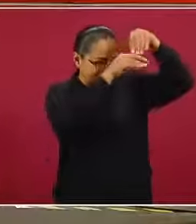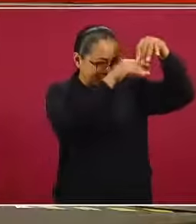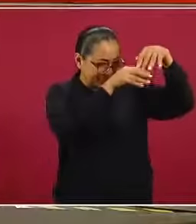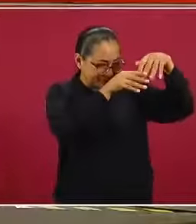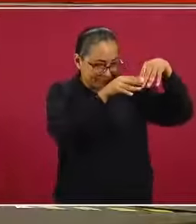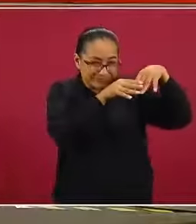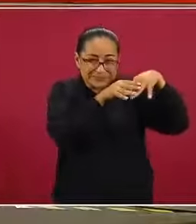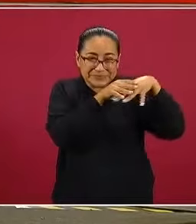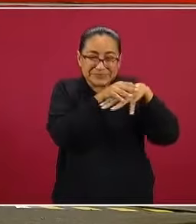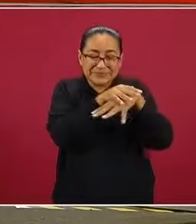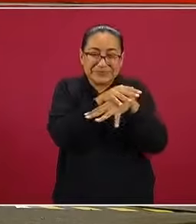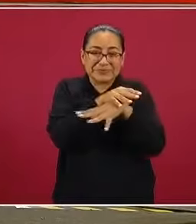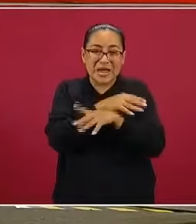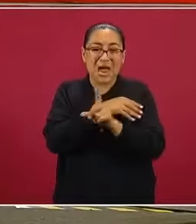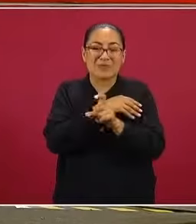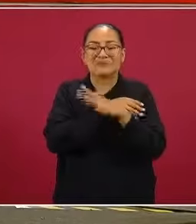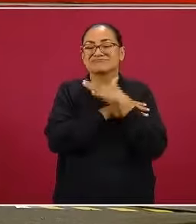gremios.